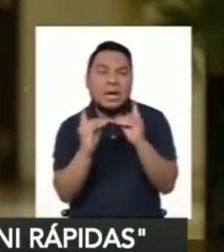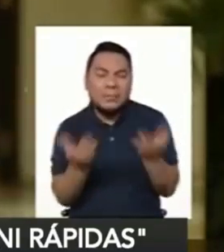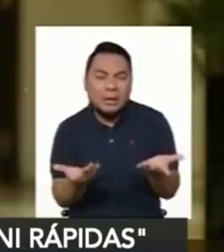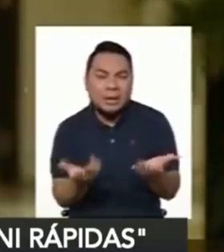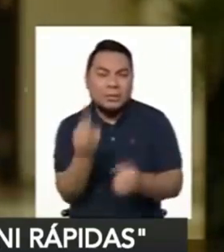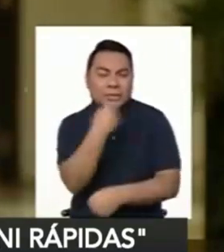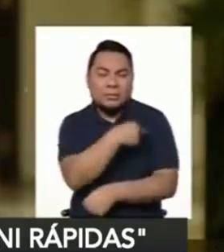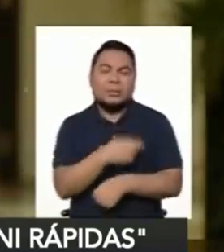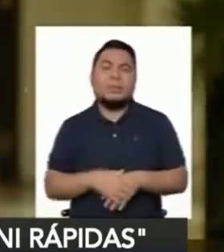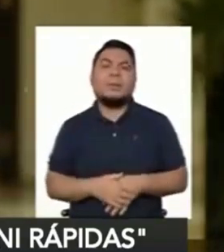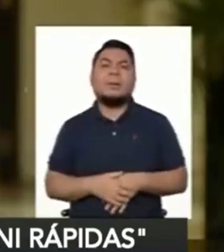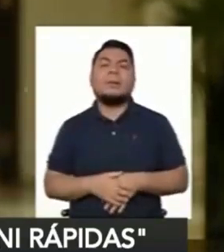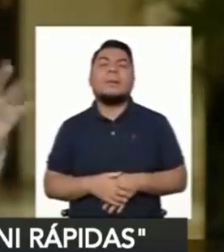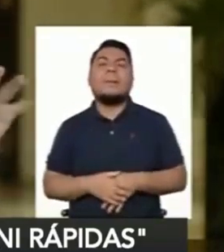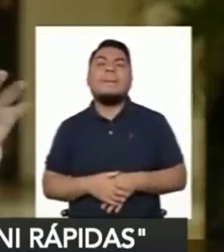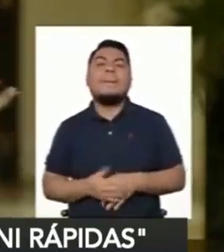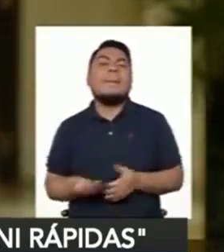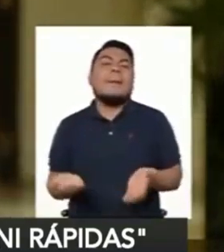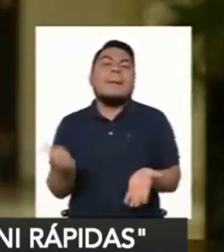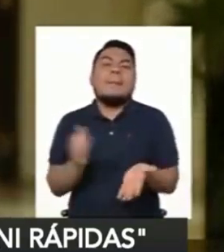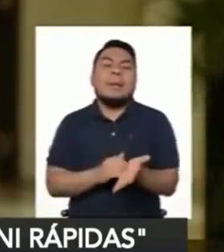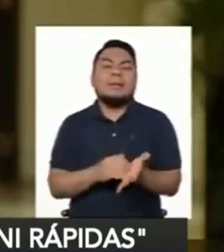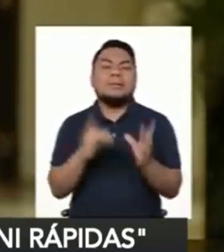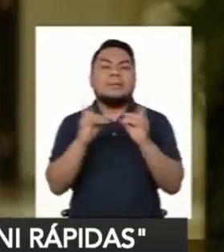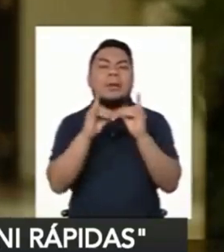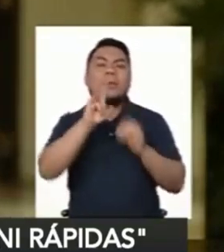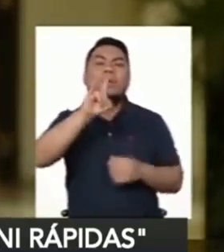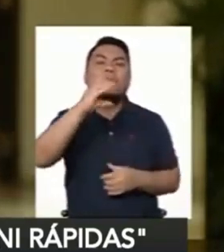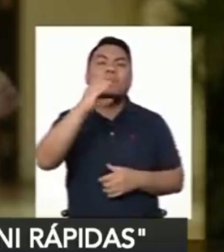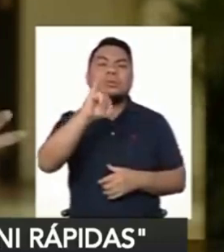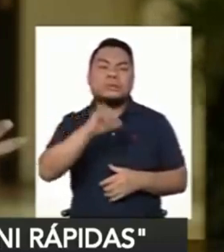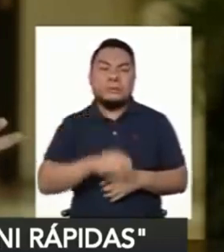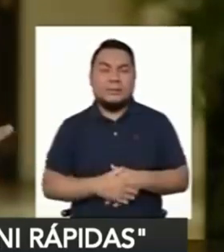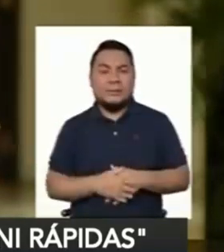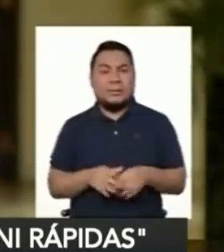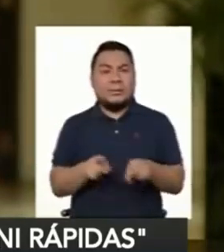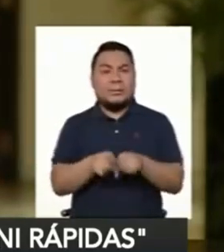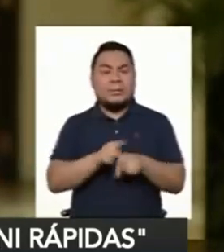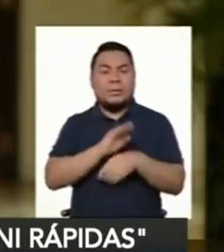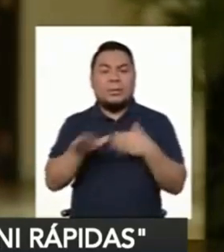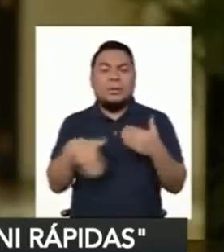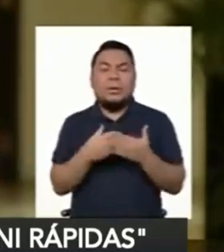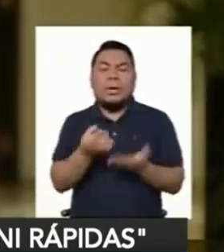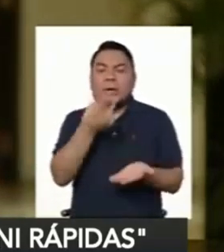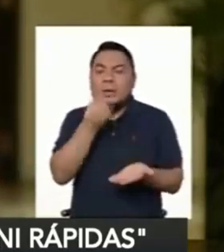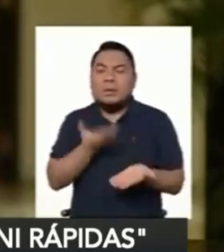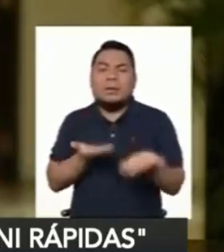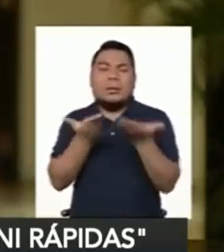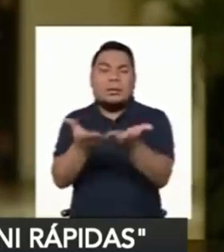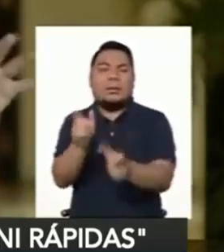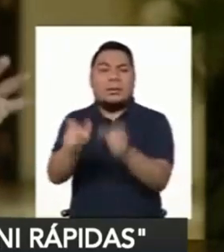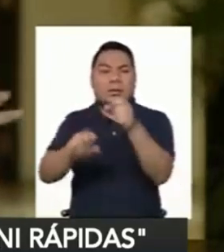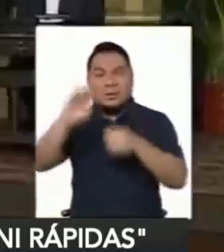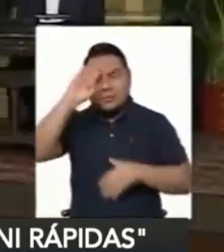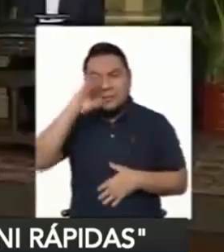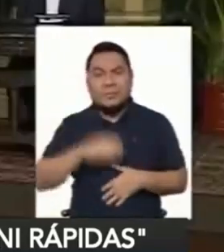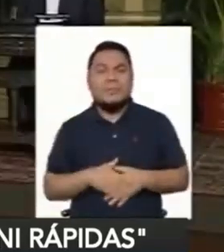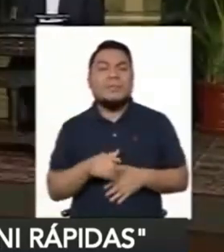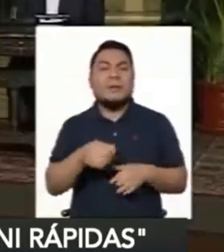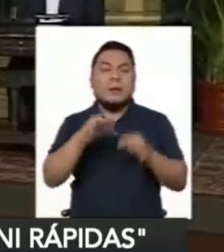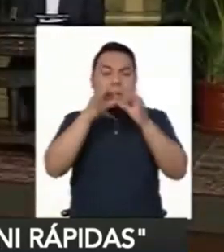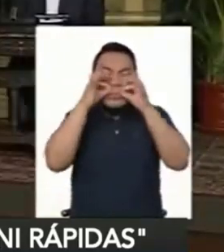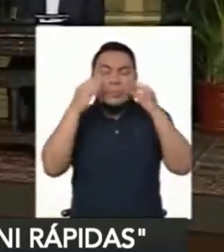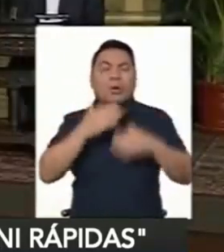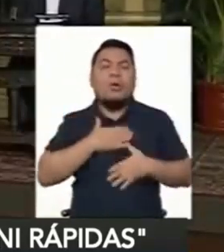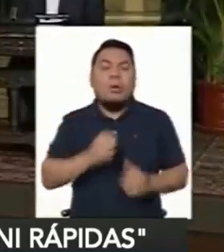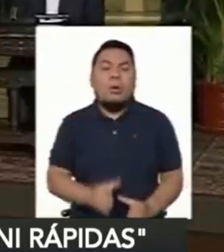hospitalarias, más camas UCI, medicinas al alcance de los pacientes, oxígeno, o